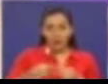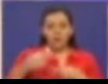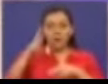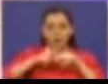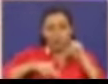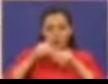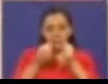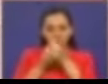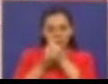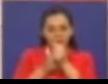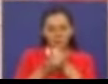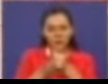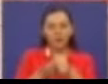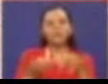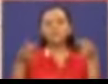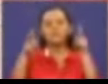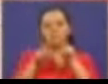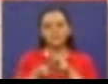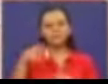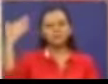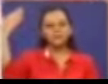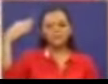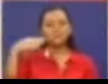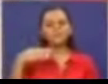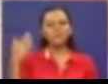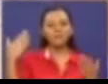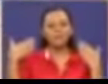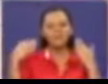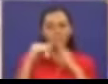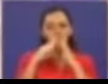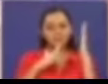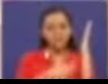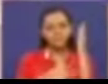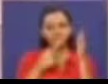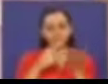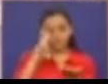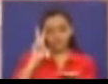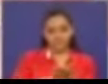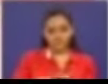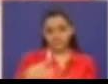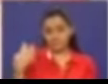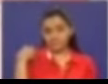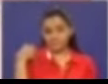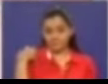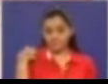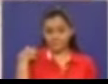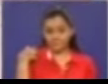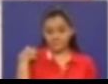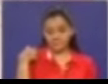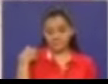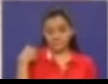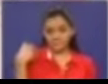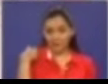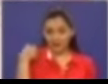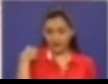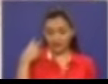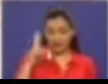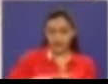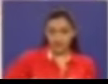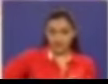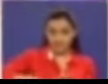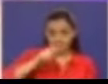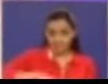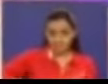Quito, como el que nos pide el alcalde de Guayaquil para sus proyectos, etcétera, eso también es deuda externa e incrementa la deuda